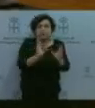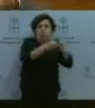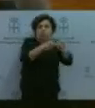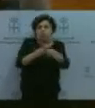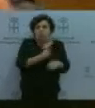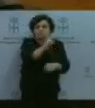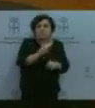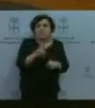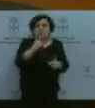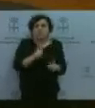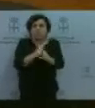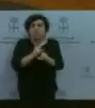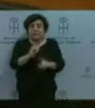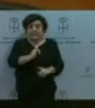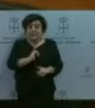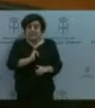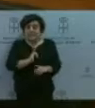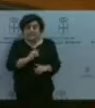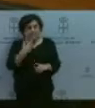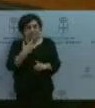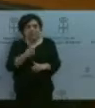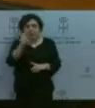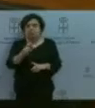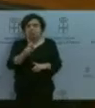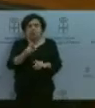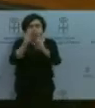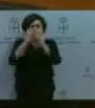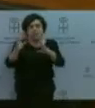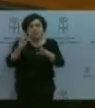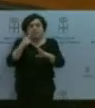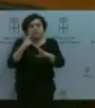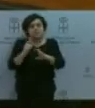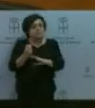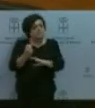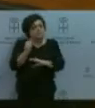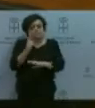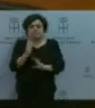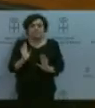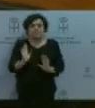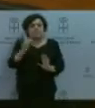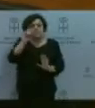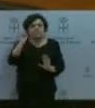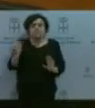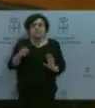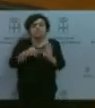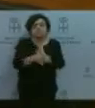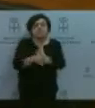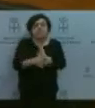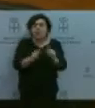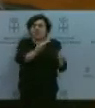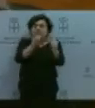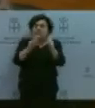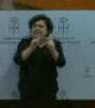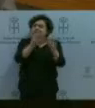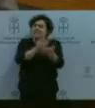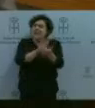cabeza, no sé dónde la volvería a meter. Por tanto, esto exige un debate sereno, tranquilo, porque de lo que se trata básicamente es que en la situación